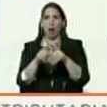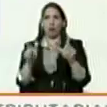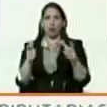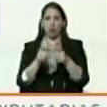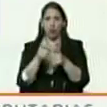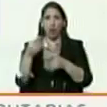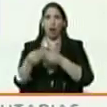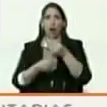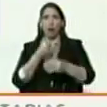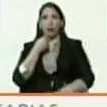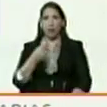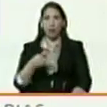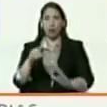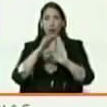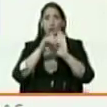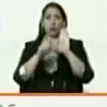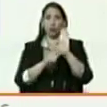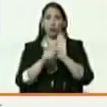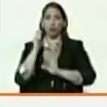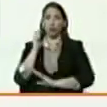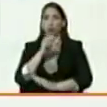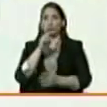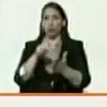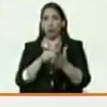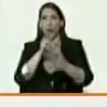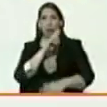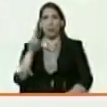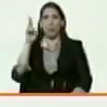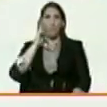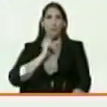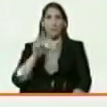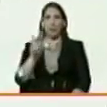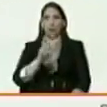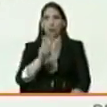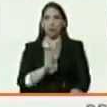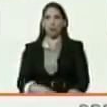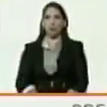en la Constitución Nacional de la República Bolivariana de Venezuela.